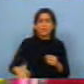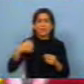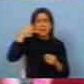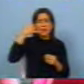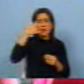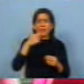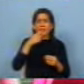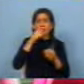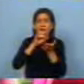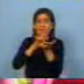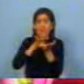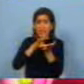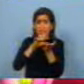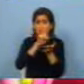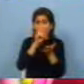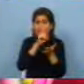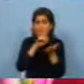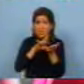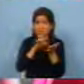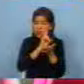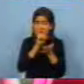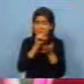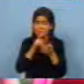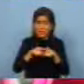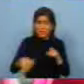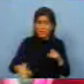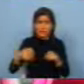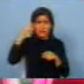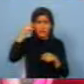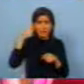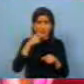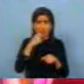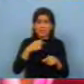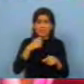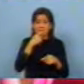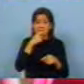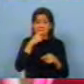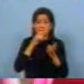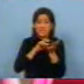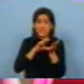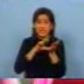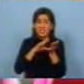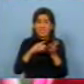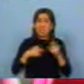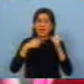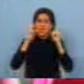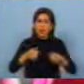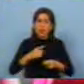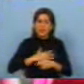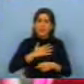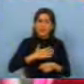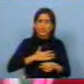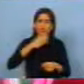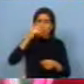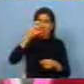caminando no, por está, el canal. No, la echa de Nachela. La echa chocha. No, la echa de Nachela. A Graciela, si la echan,